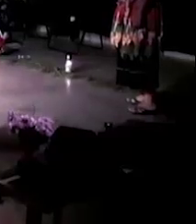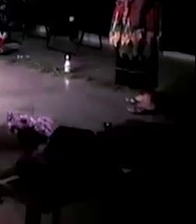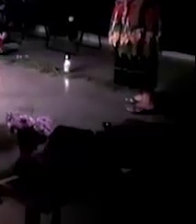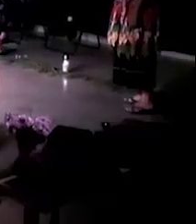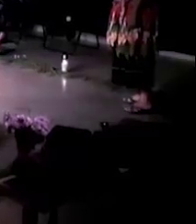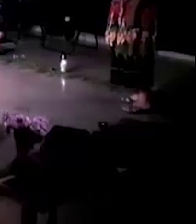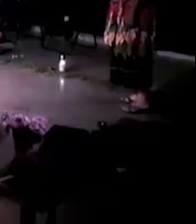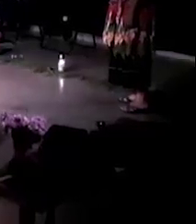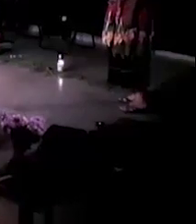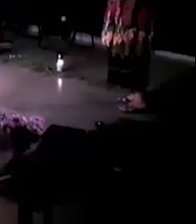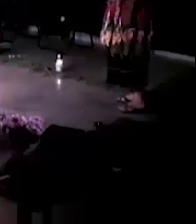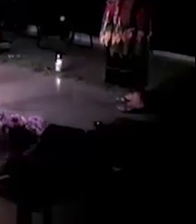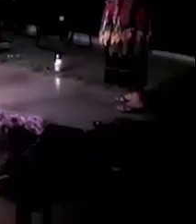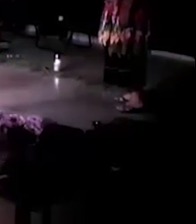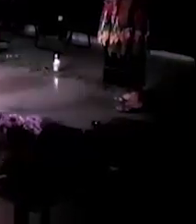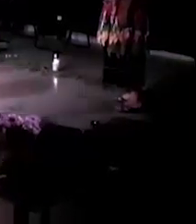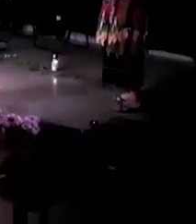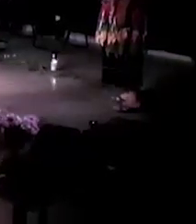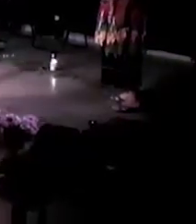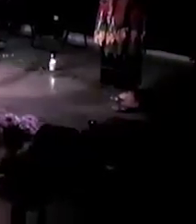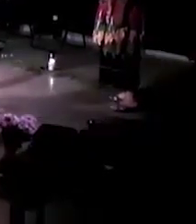en mi vida